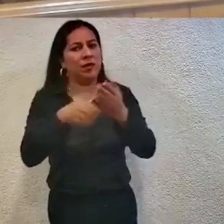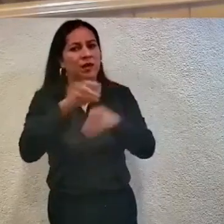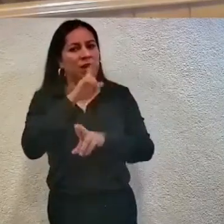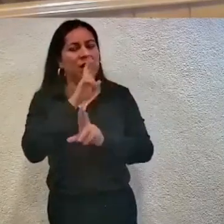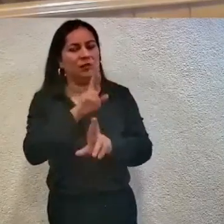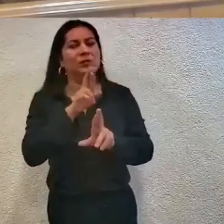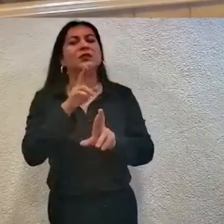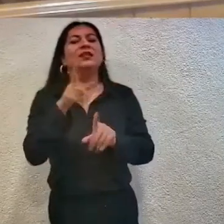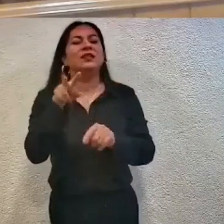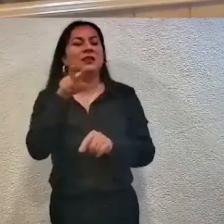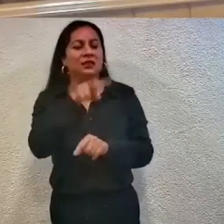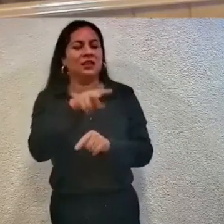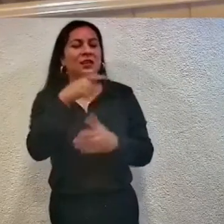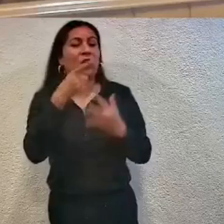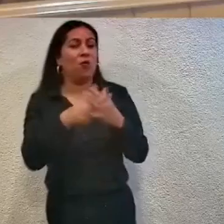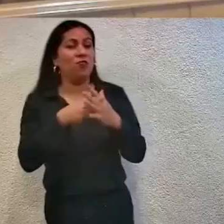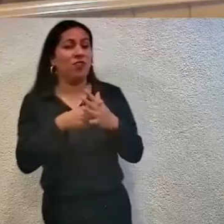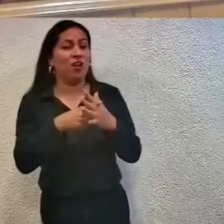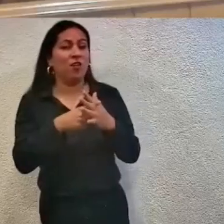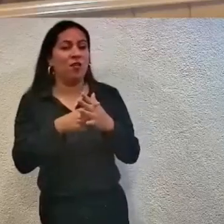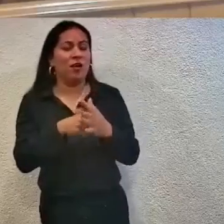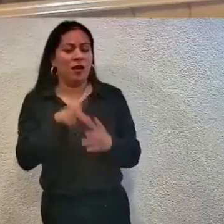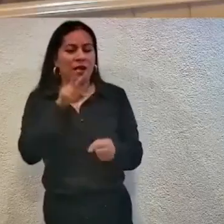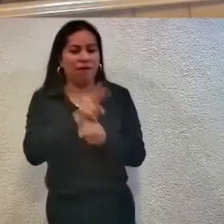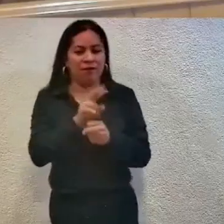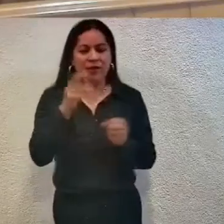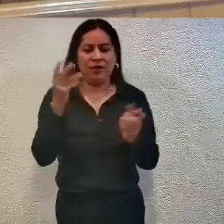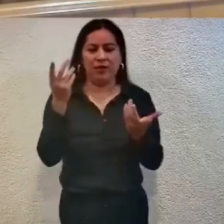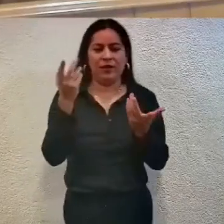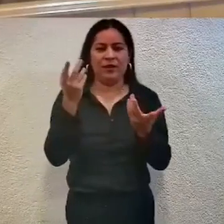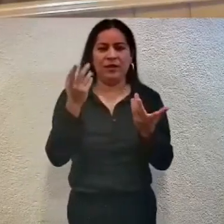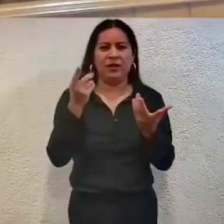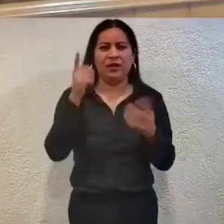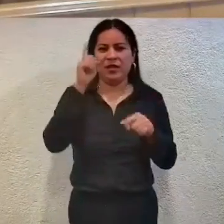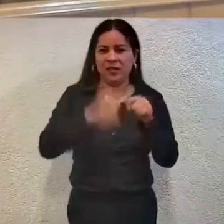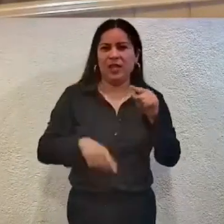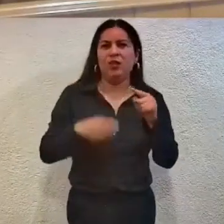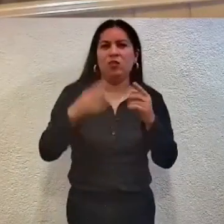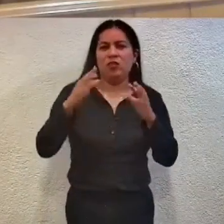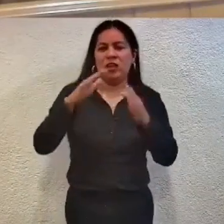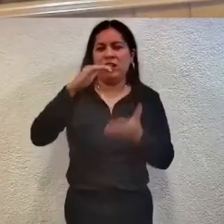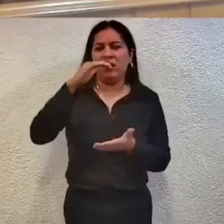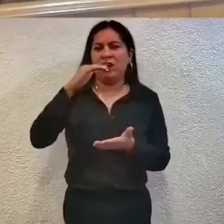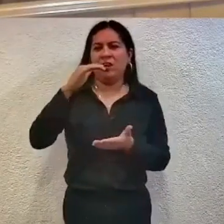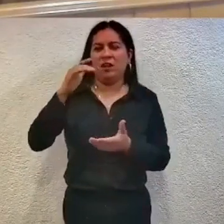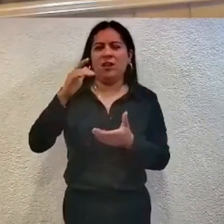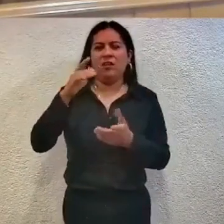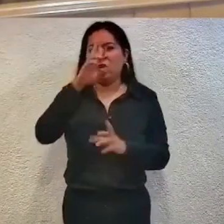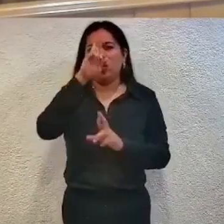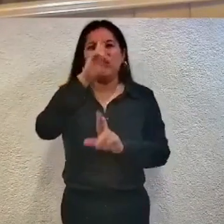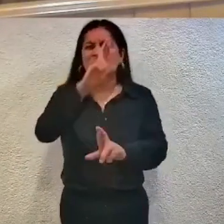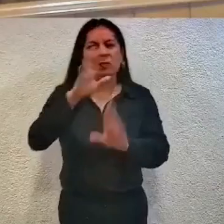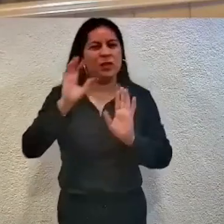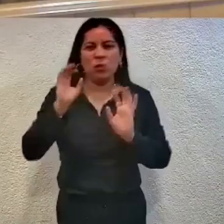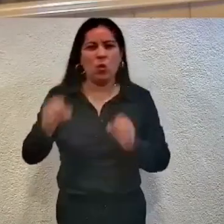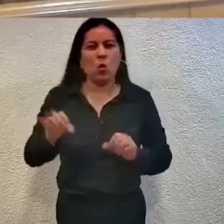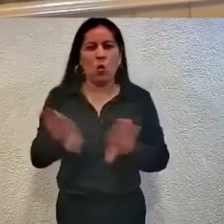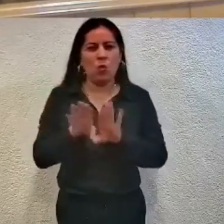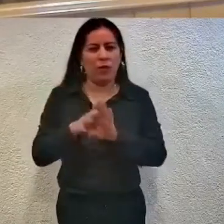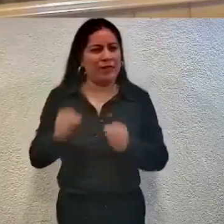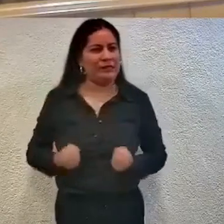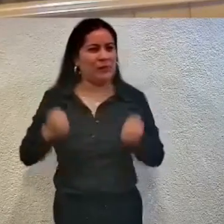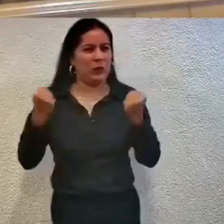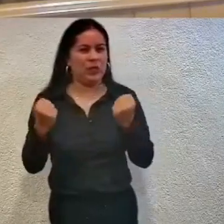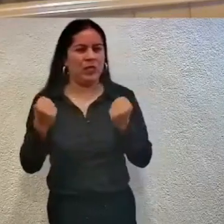el resultado de la votación desde el aspecto cualitativo, al haber afectado el principio rector de la función electoral, como es el